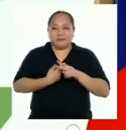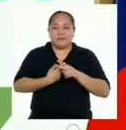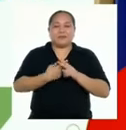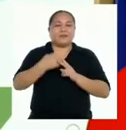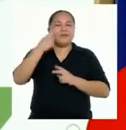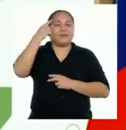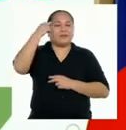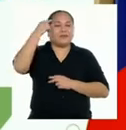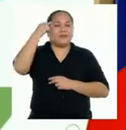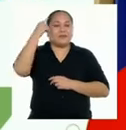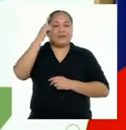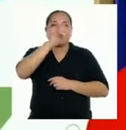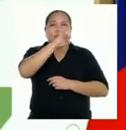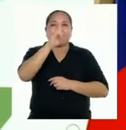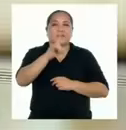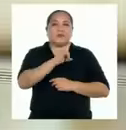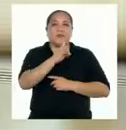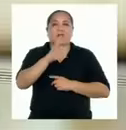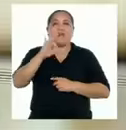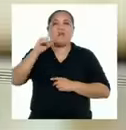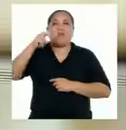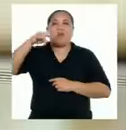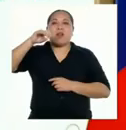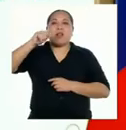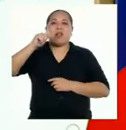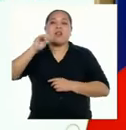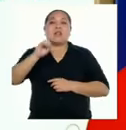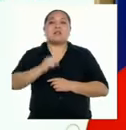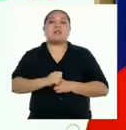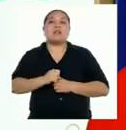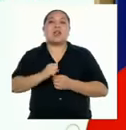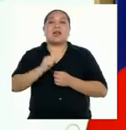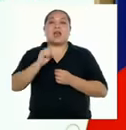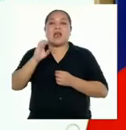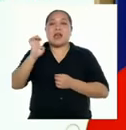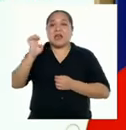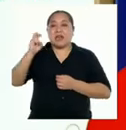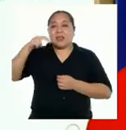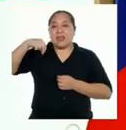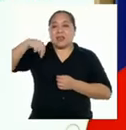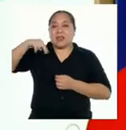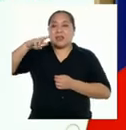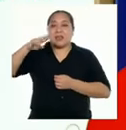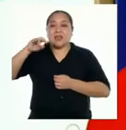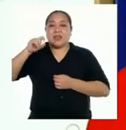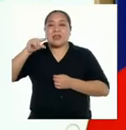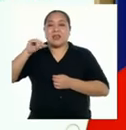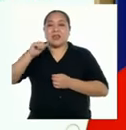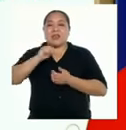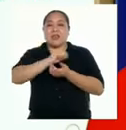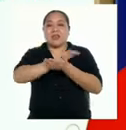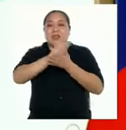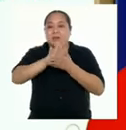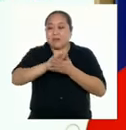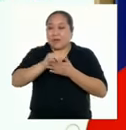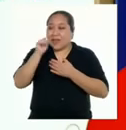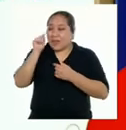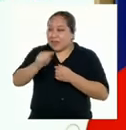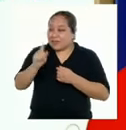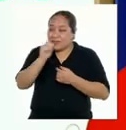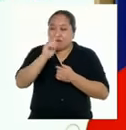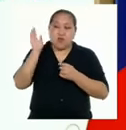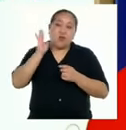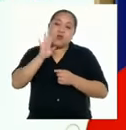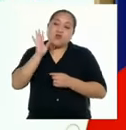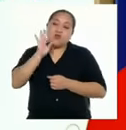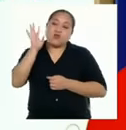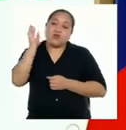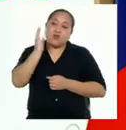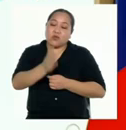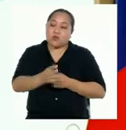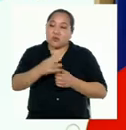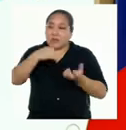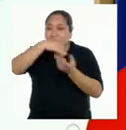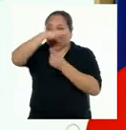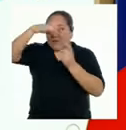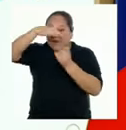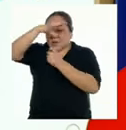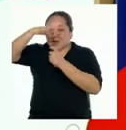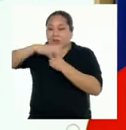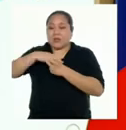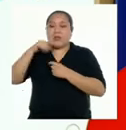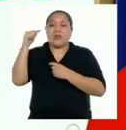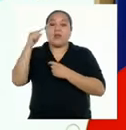uso de fuentes de energía limpia. ¿De qué? Energía limpia, la que no contamina el ambiente y proviene de fuentes que no se